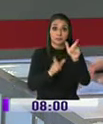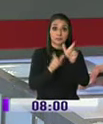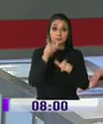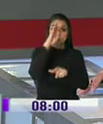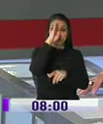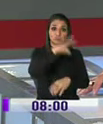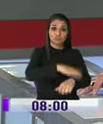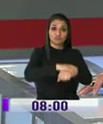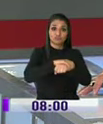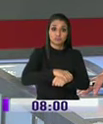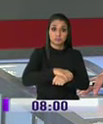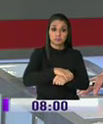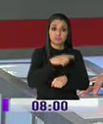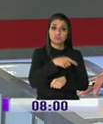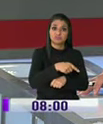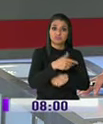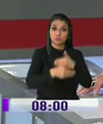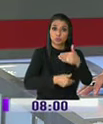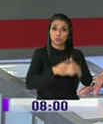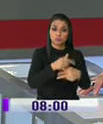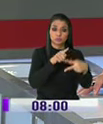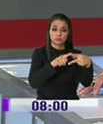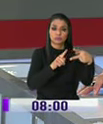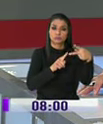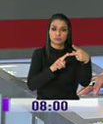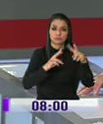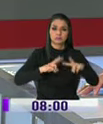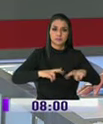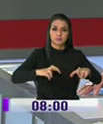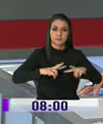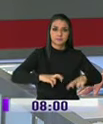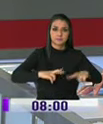y el proceso de 2 de ellas está en etapa de instrucción fiscal.